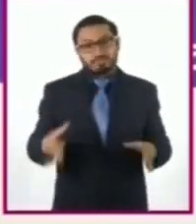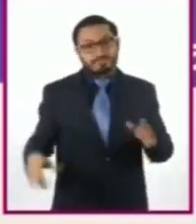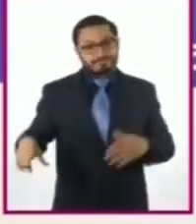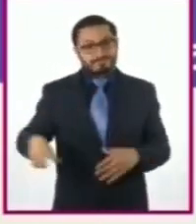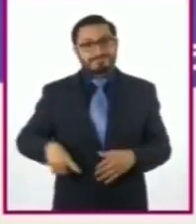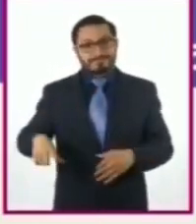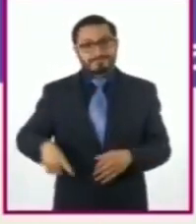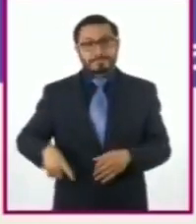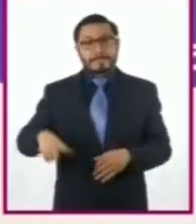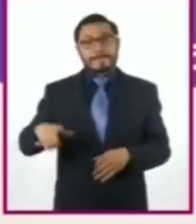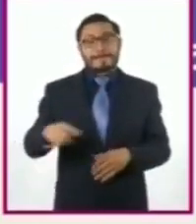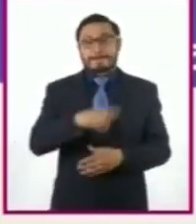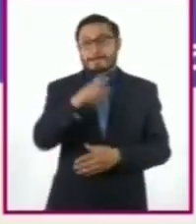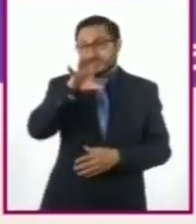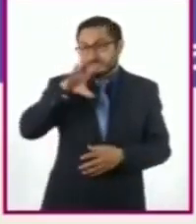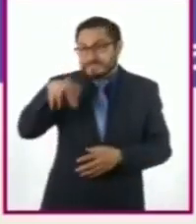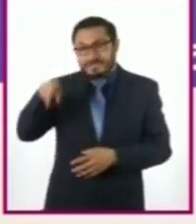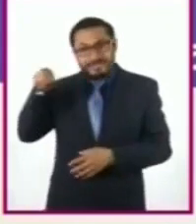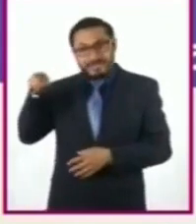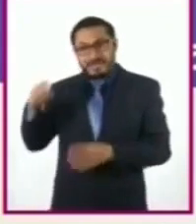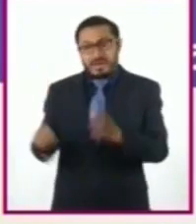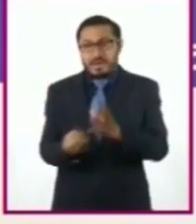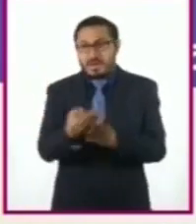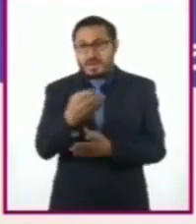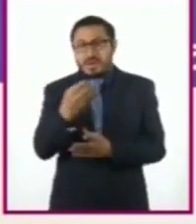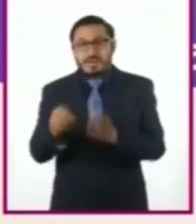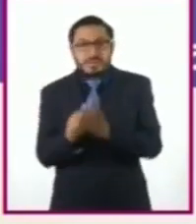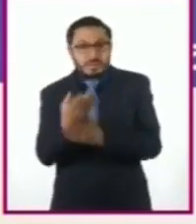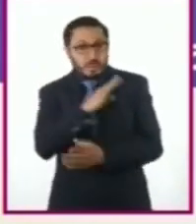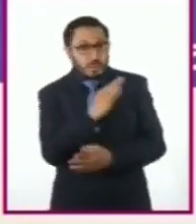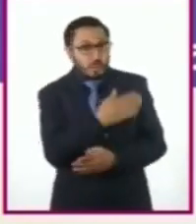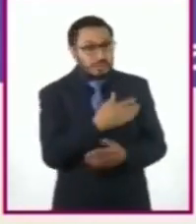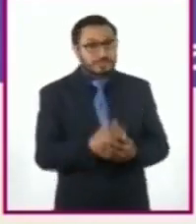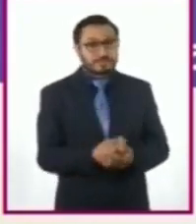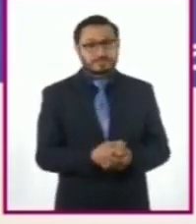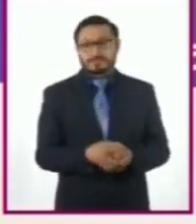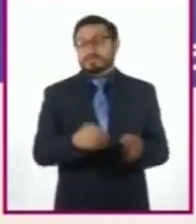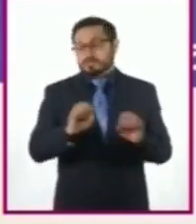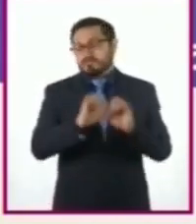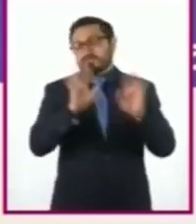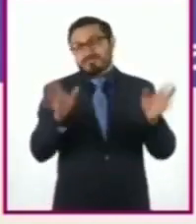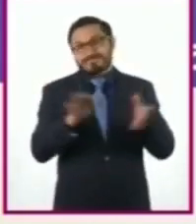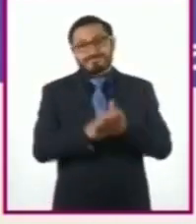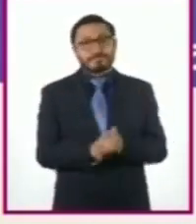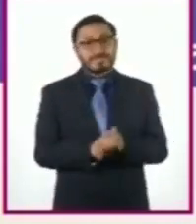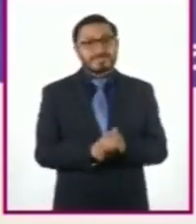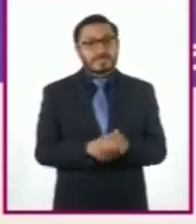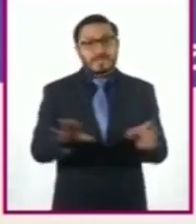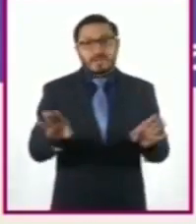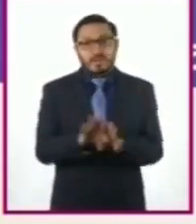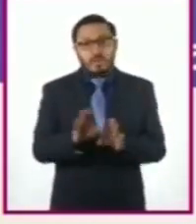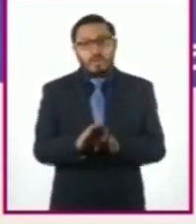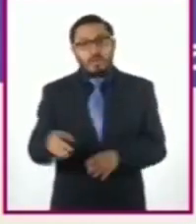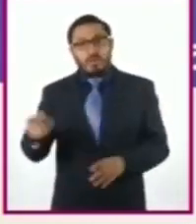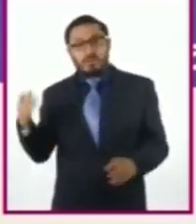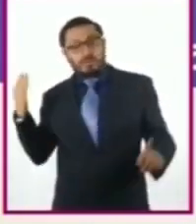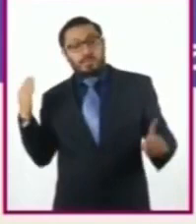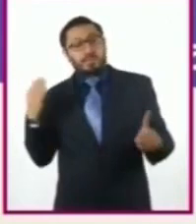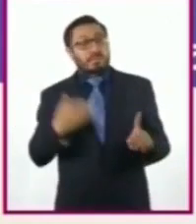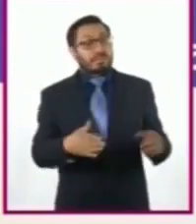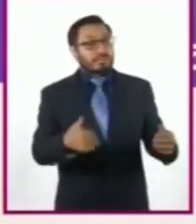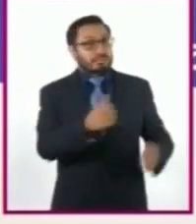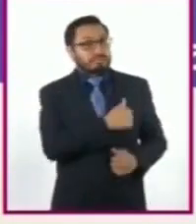el gobierno local de Nueva España. Esto, en claro, desafió a la autoridad del